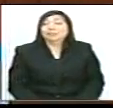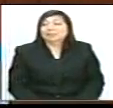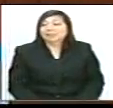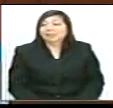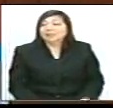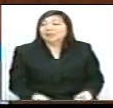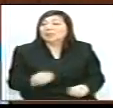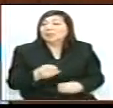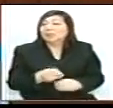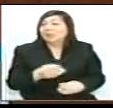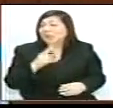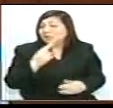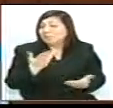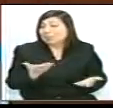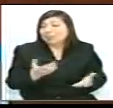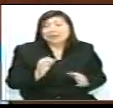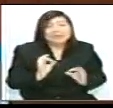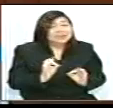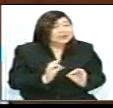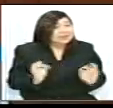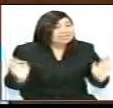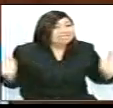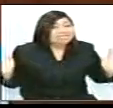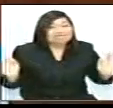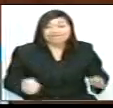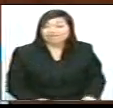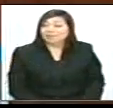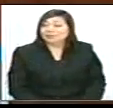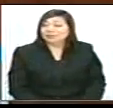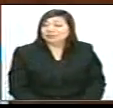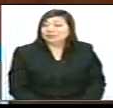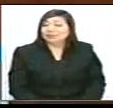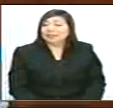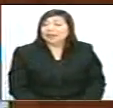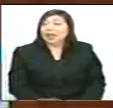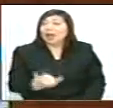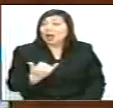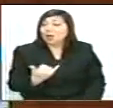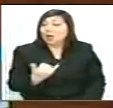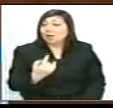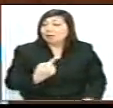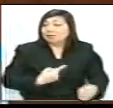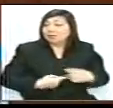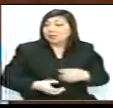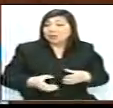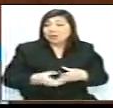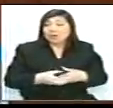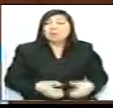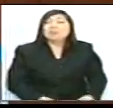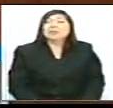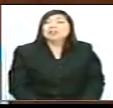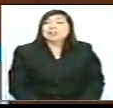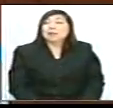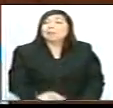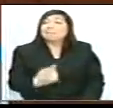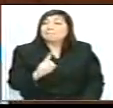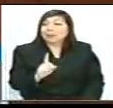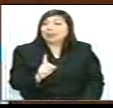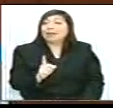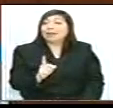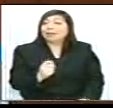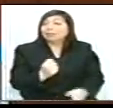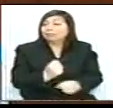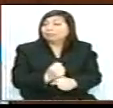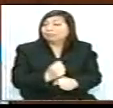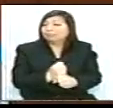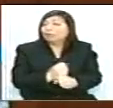en contra del país, les guste o no les guste. Por lo tanto, ahora ha nombrado una comisión de alto nivel para que elaboren